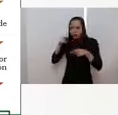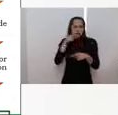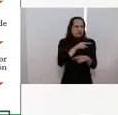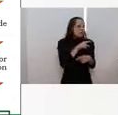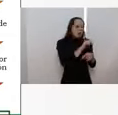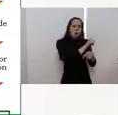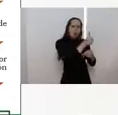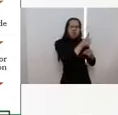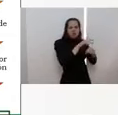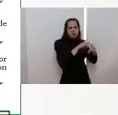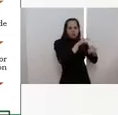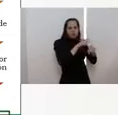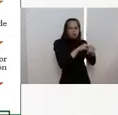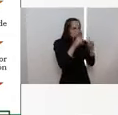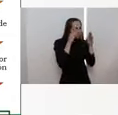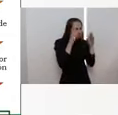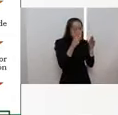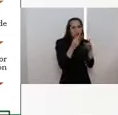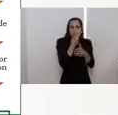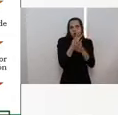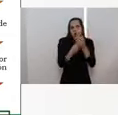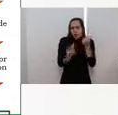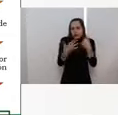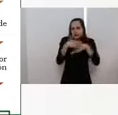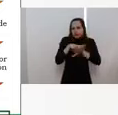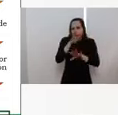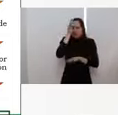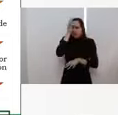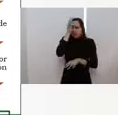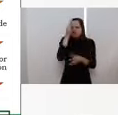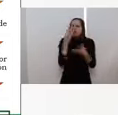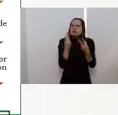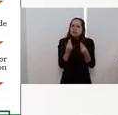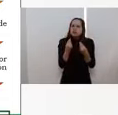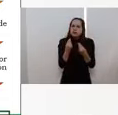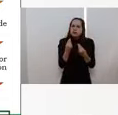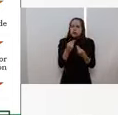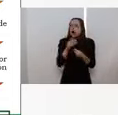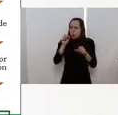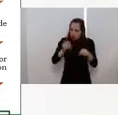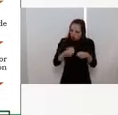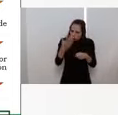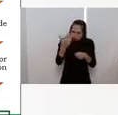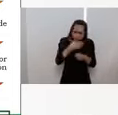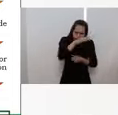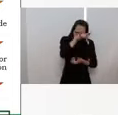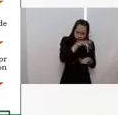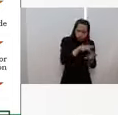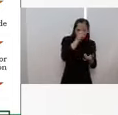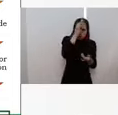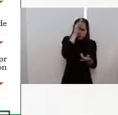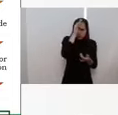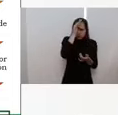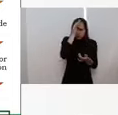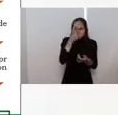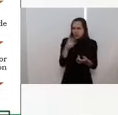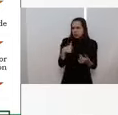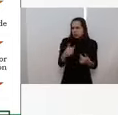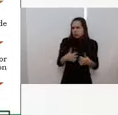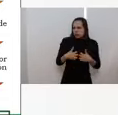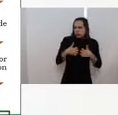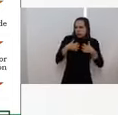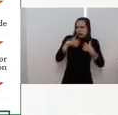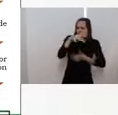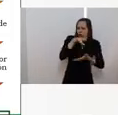esto para qué para dar la seguridad a nuestros usuarios que podían consultar al hospital que no debían colocar en riesgo su salud